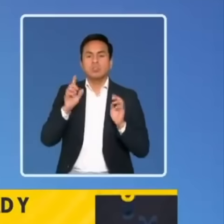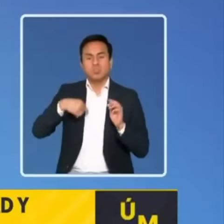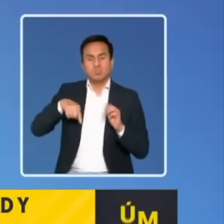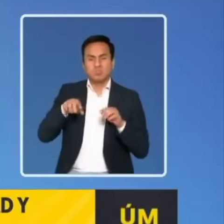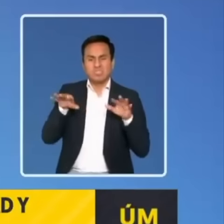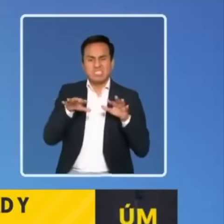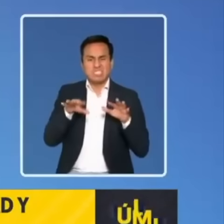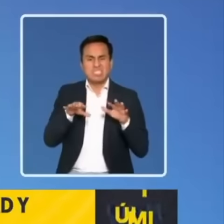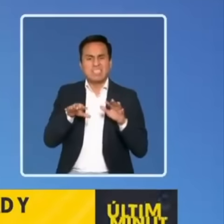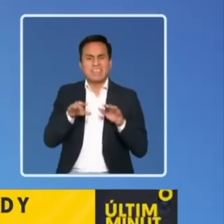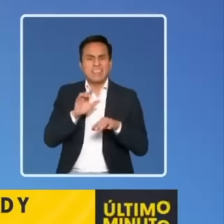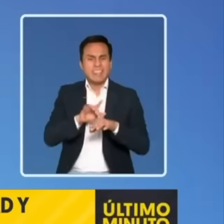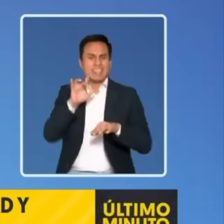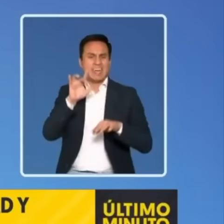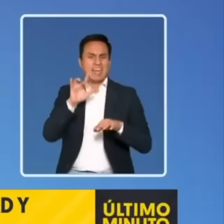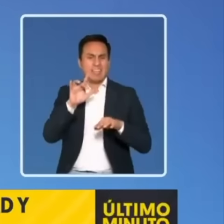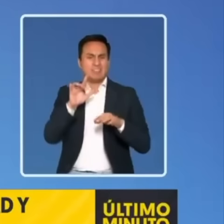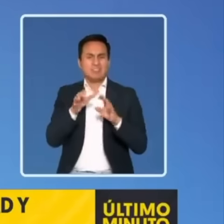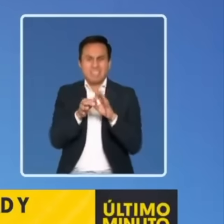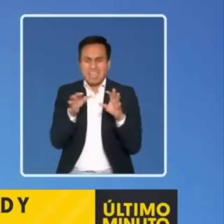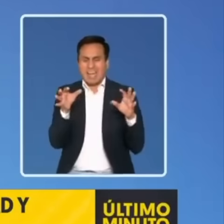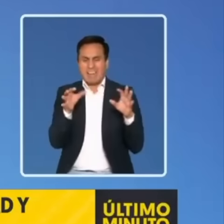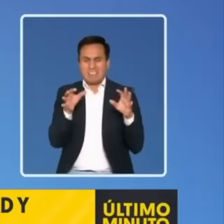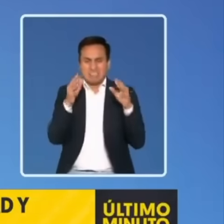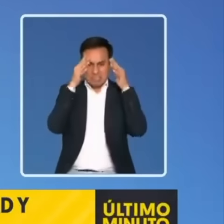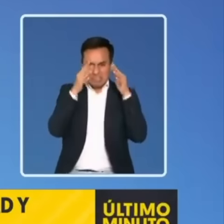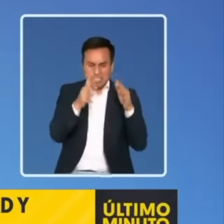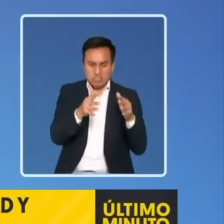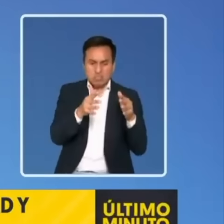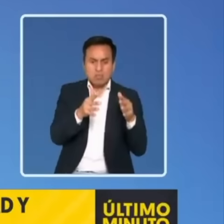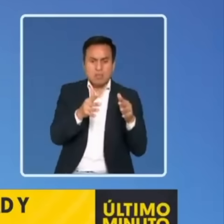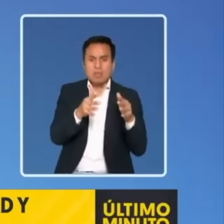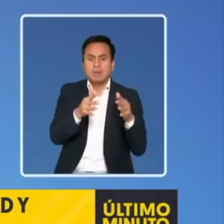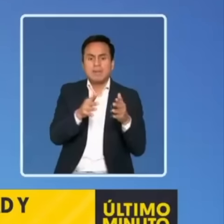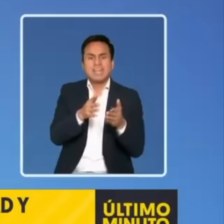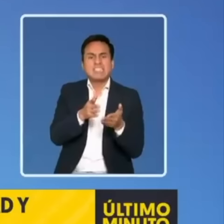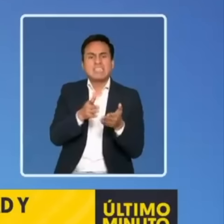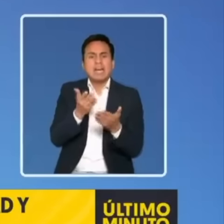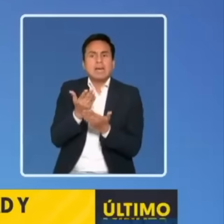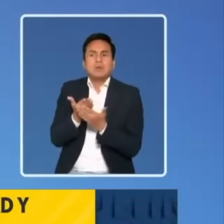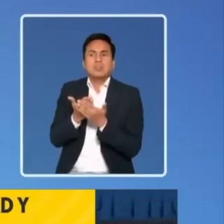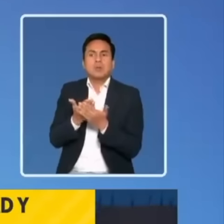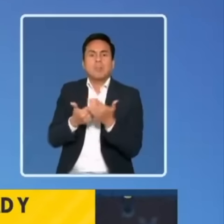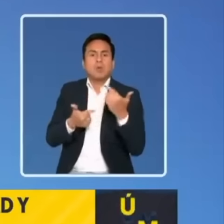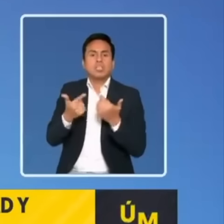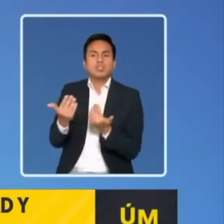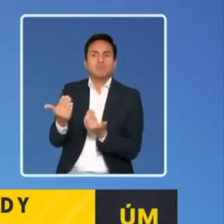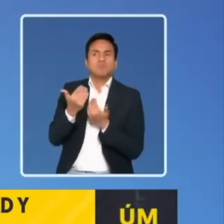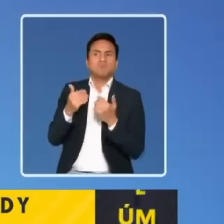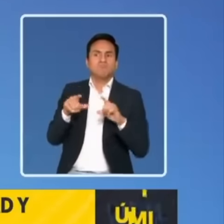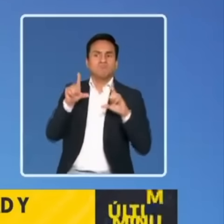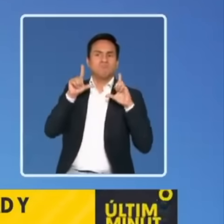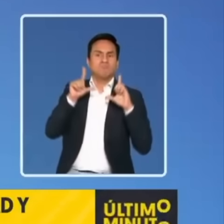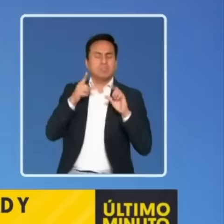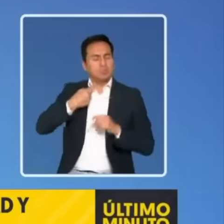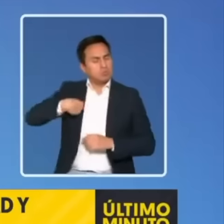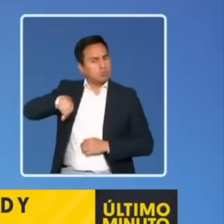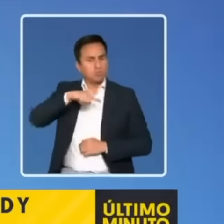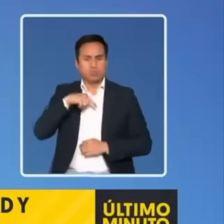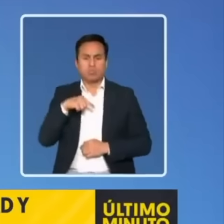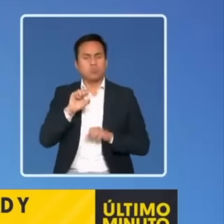estos hechos que son delicados y sumamente graves para sacar provechos políticos que nosotros